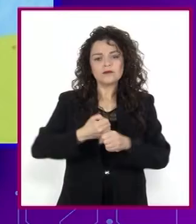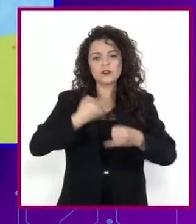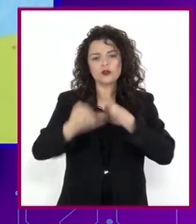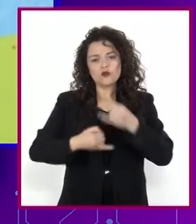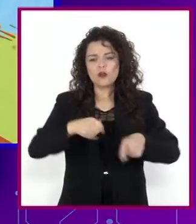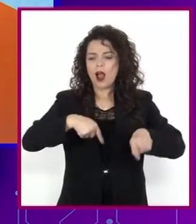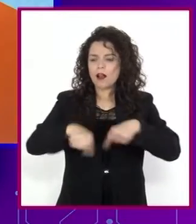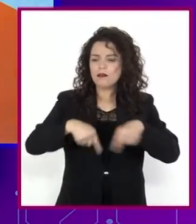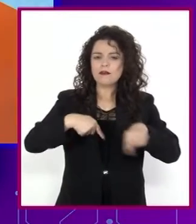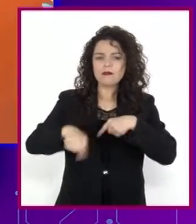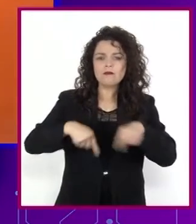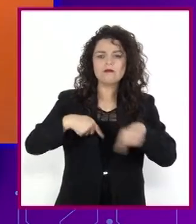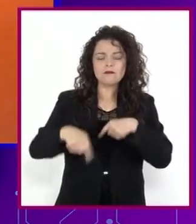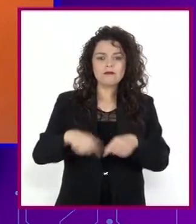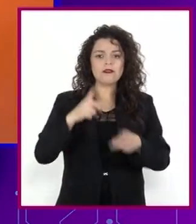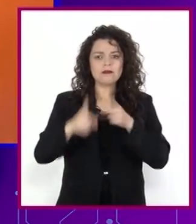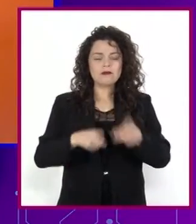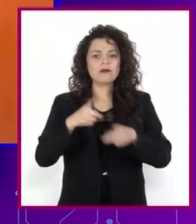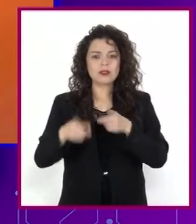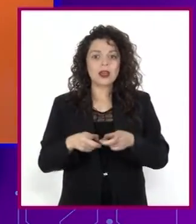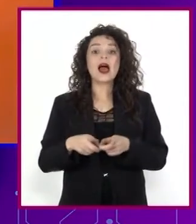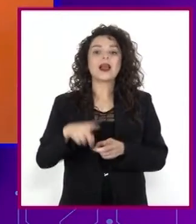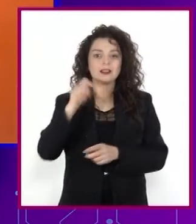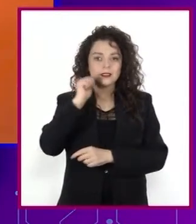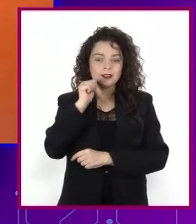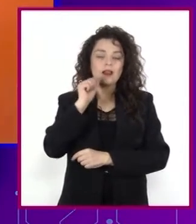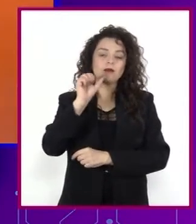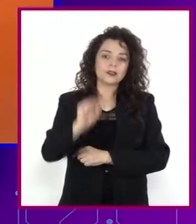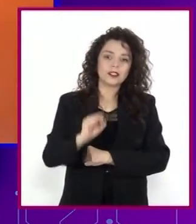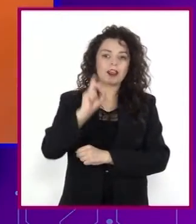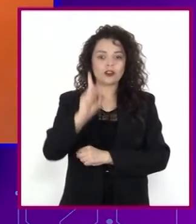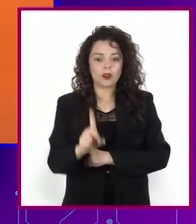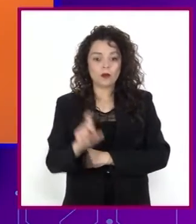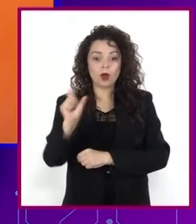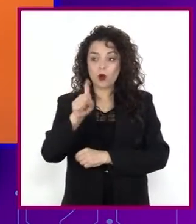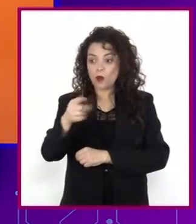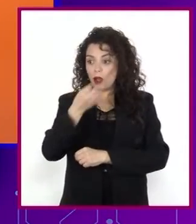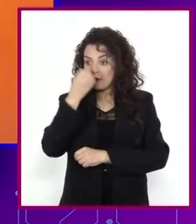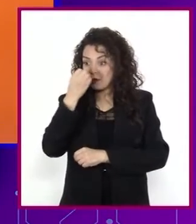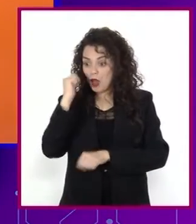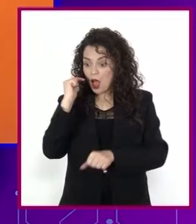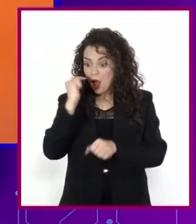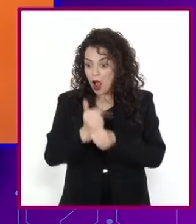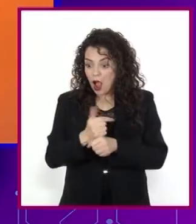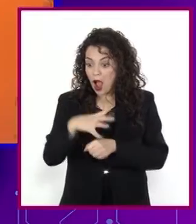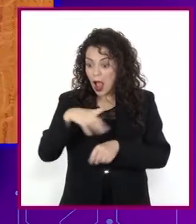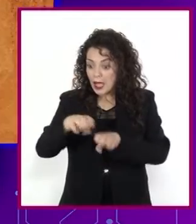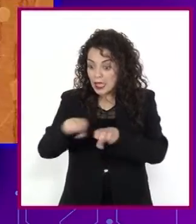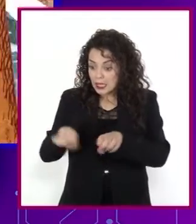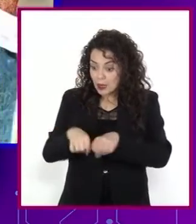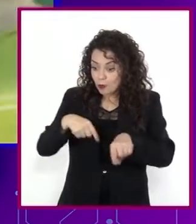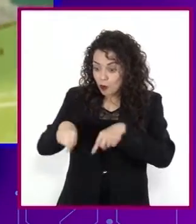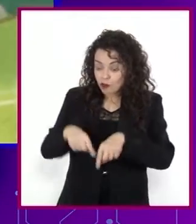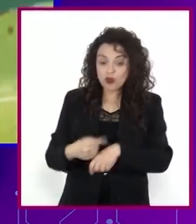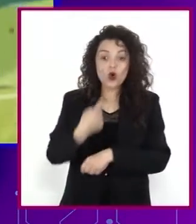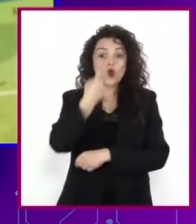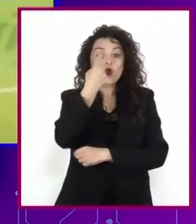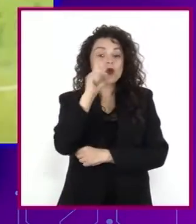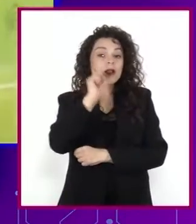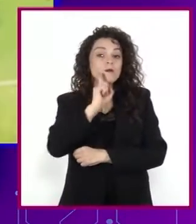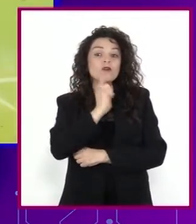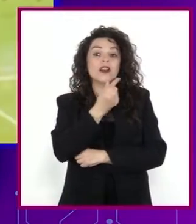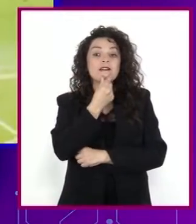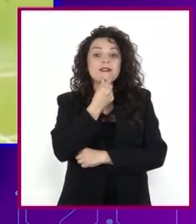escuela. En cuanto supo que la primaria tenía su propio equipo de fútbol, una niña de tercero llamada